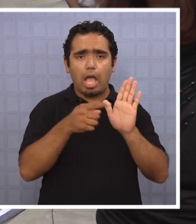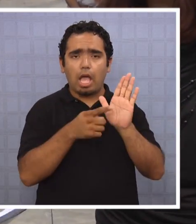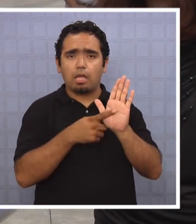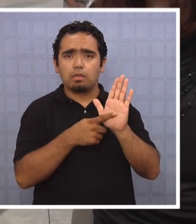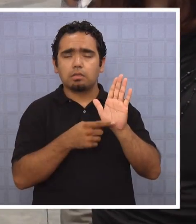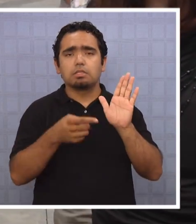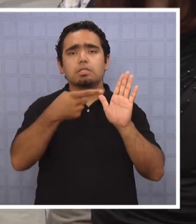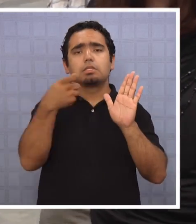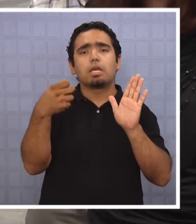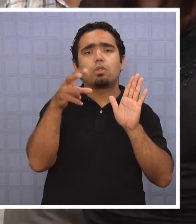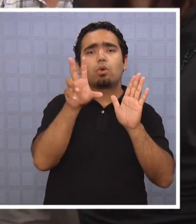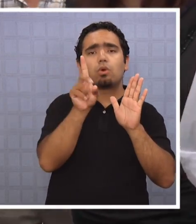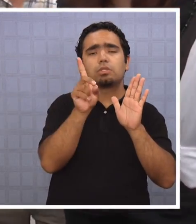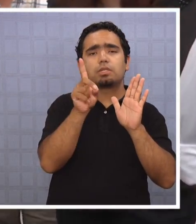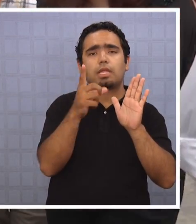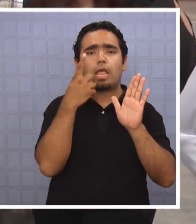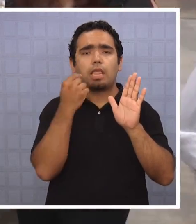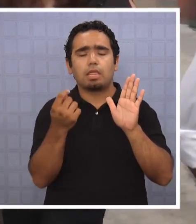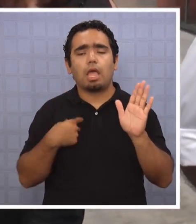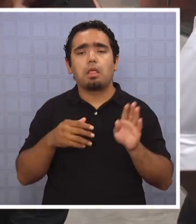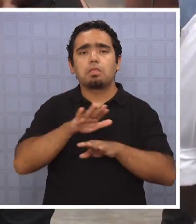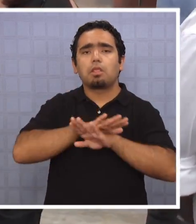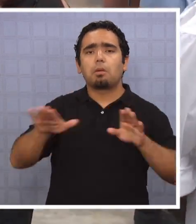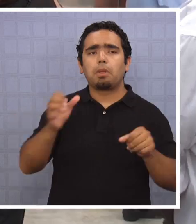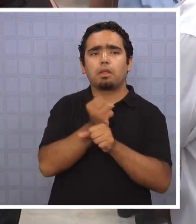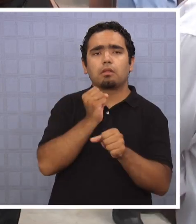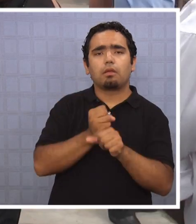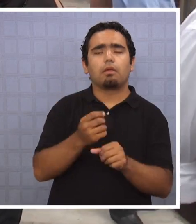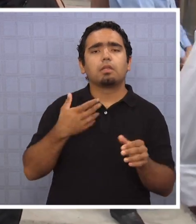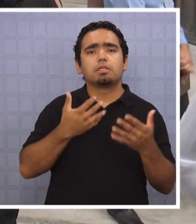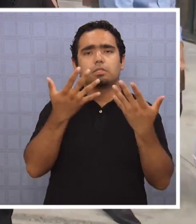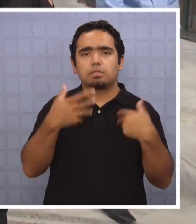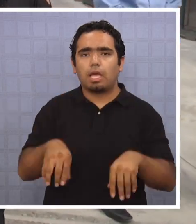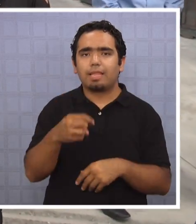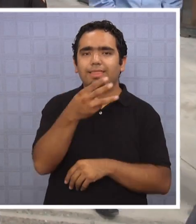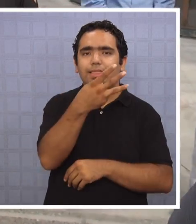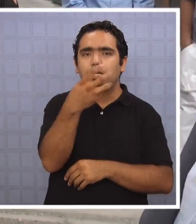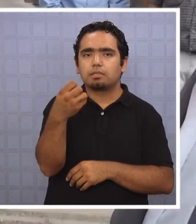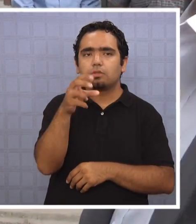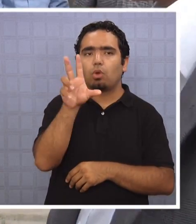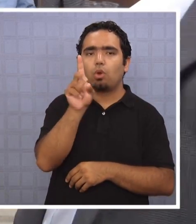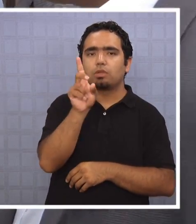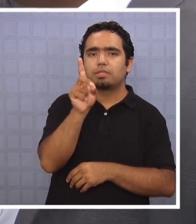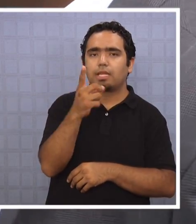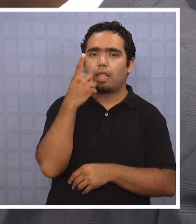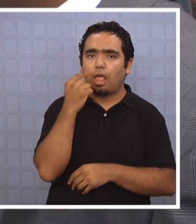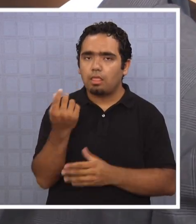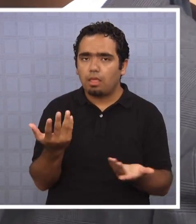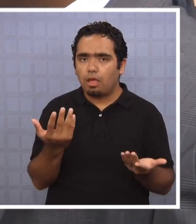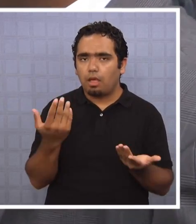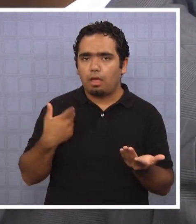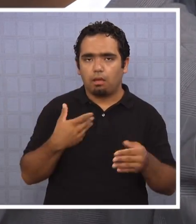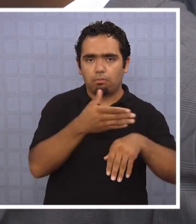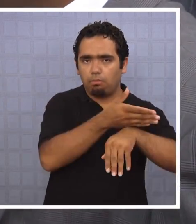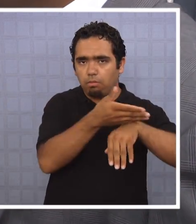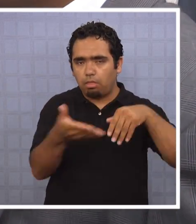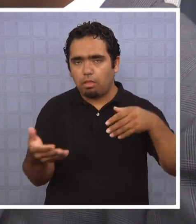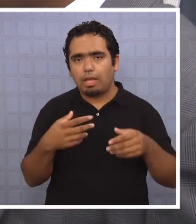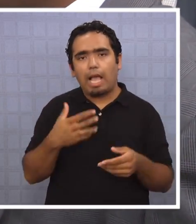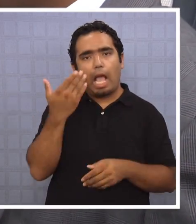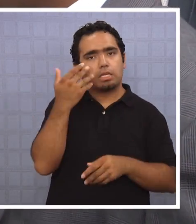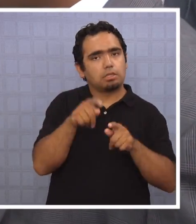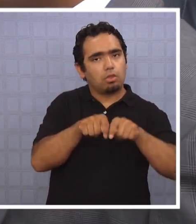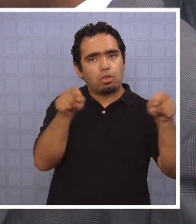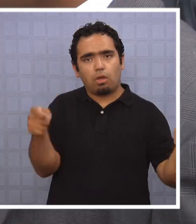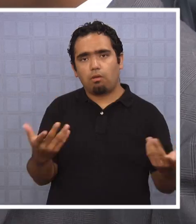Aquí está estipulado 180 días, término de la obra. Llevamos 380 días, o